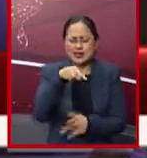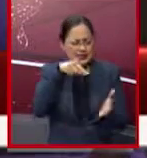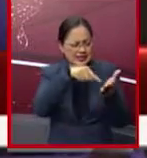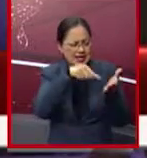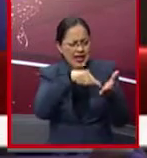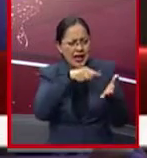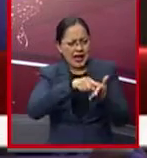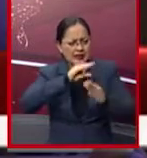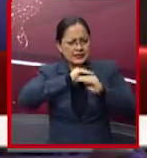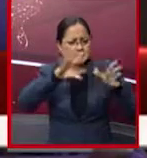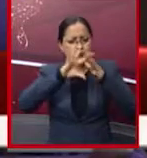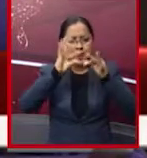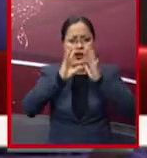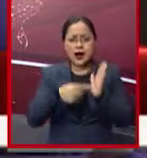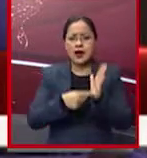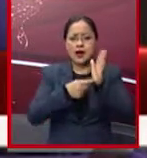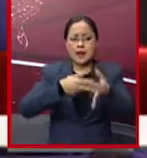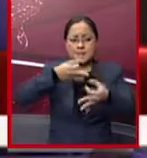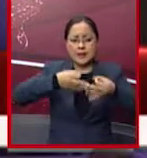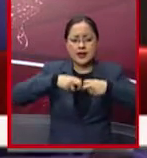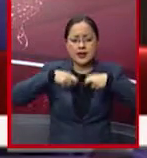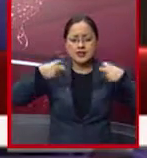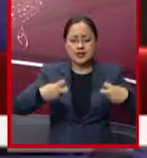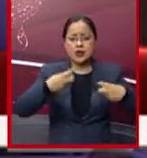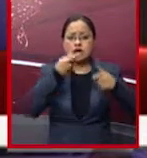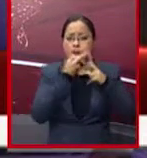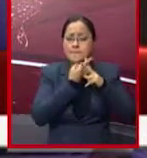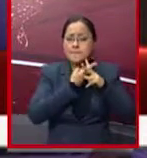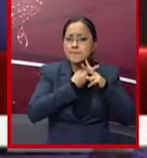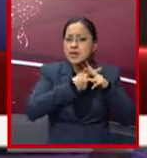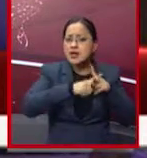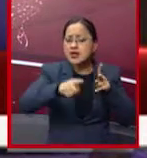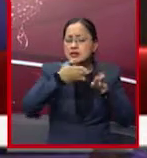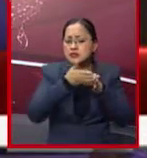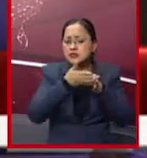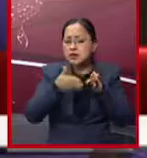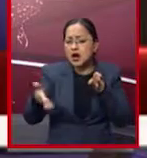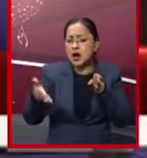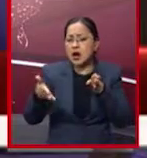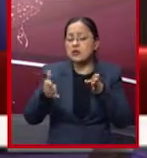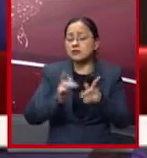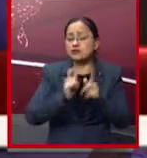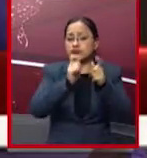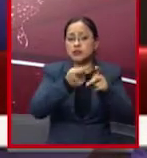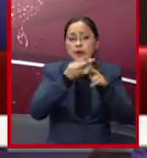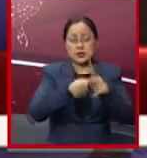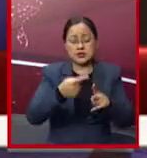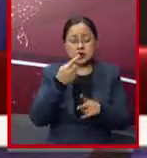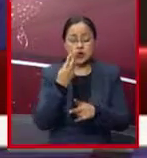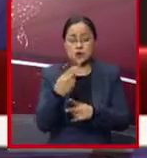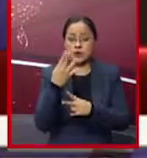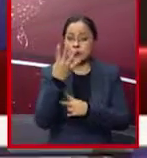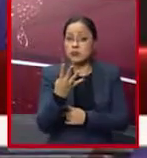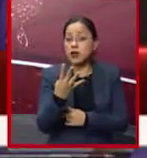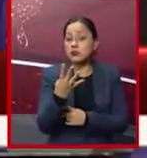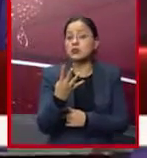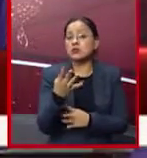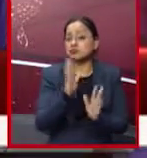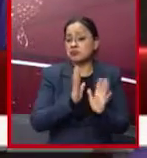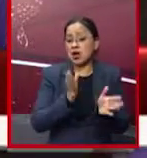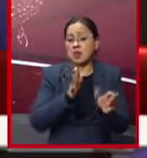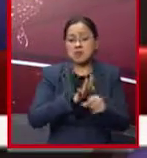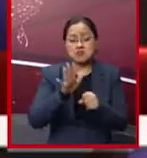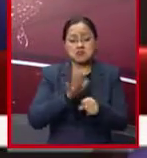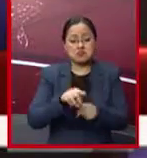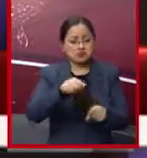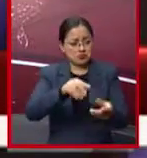claridad señala que los magistrados iniciarían su mandato el 4 de noviembre, por lo que no ha dejado de